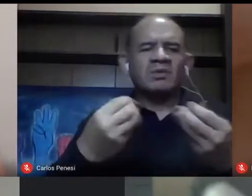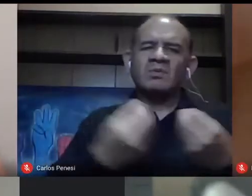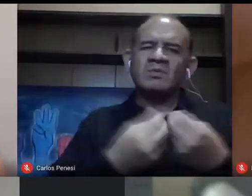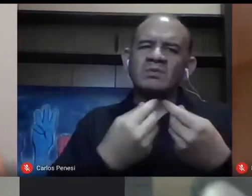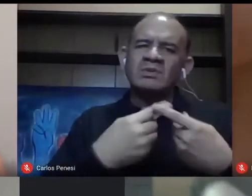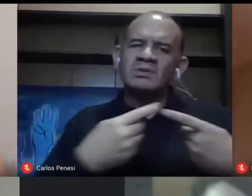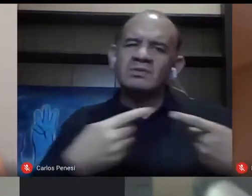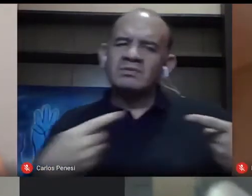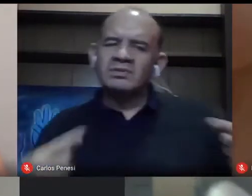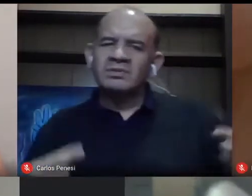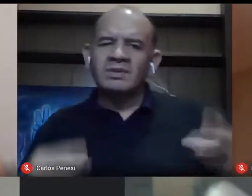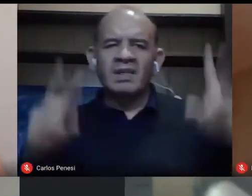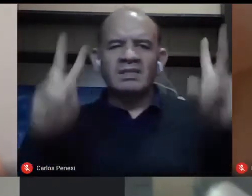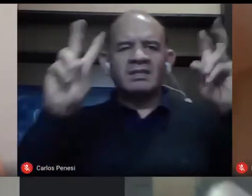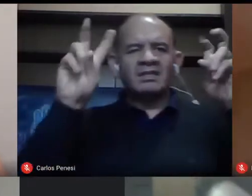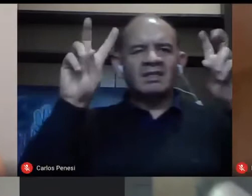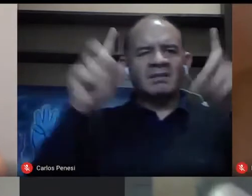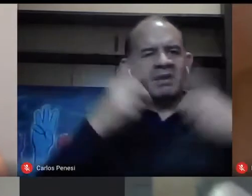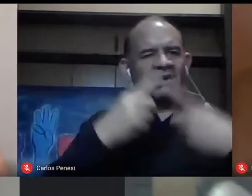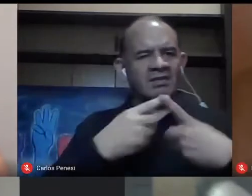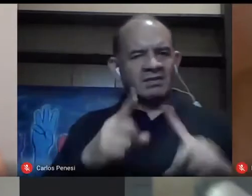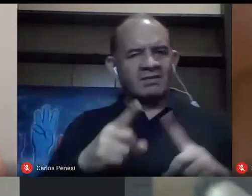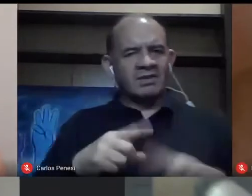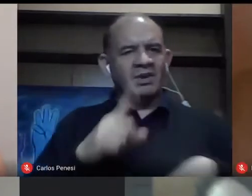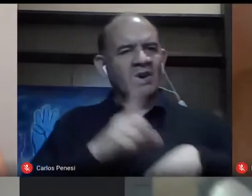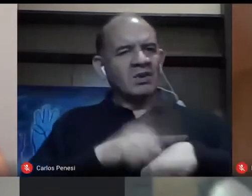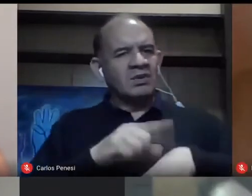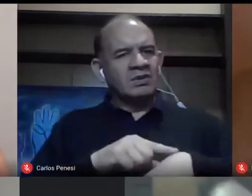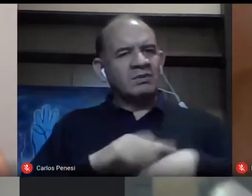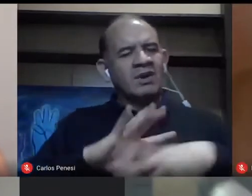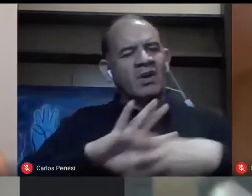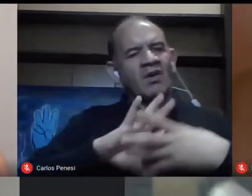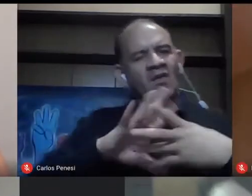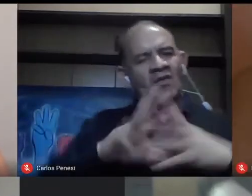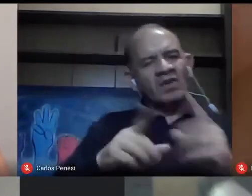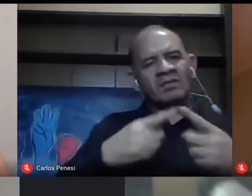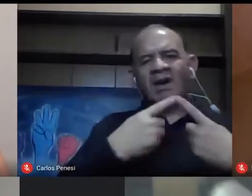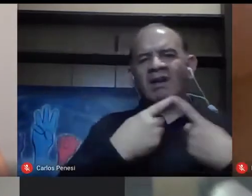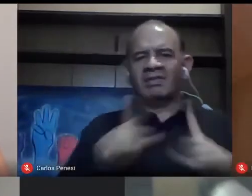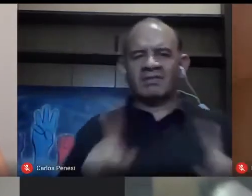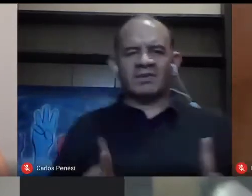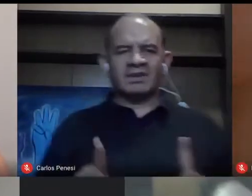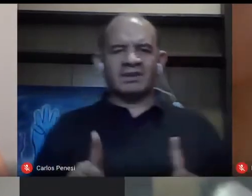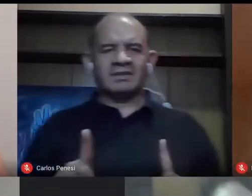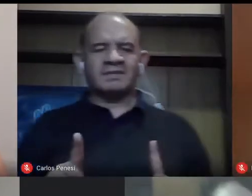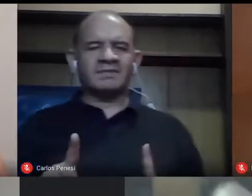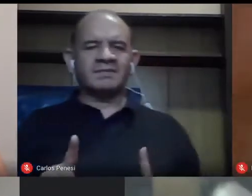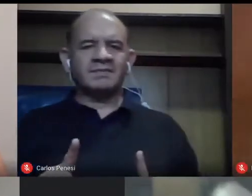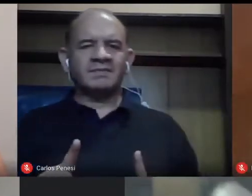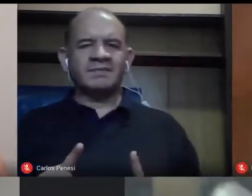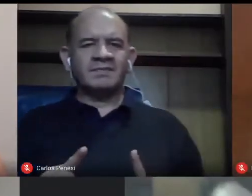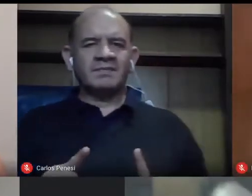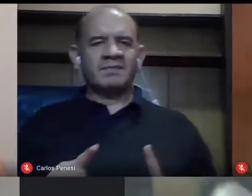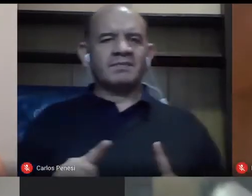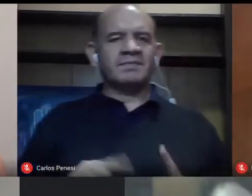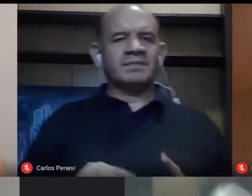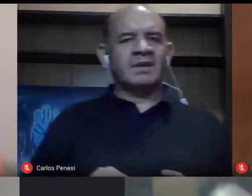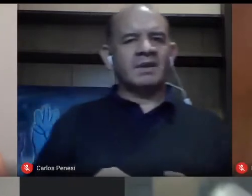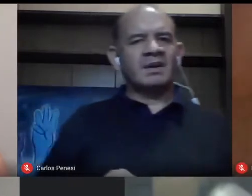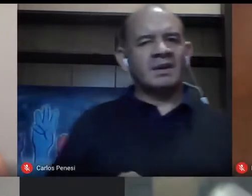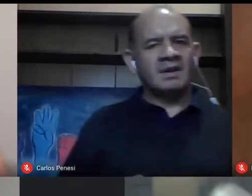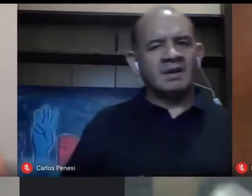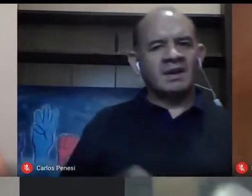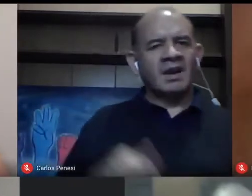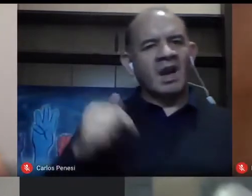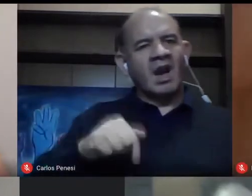accesibles, otros tiempos, otra tecnología, por lo cual para la instancia de que la